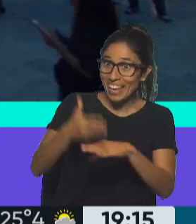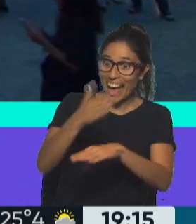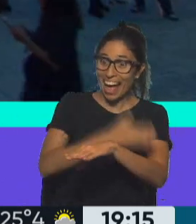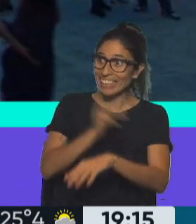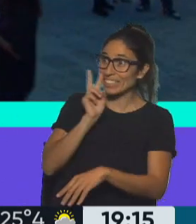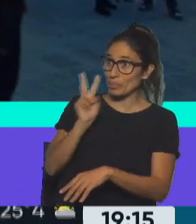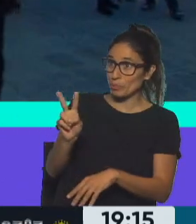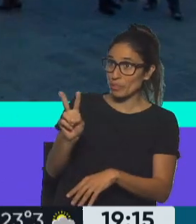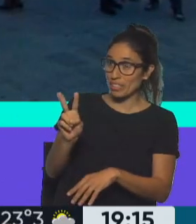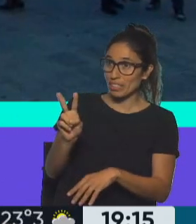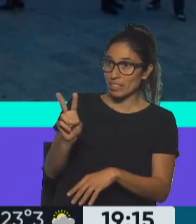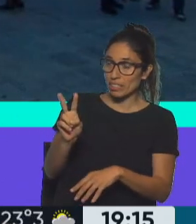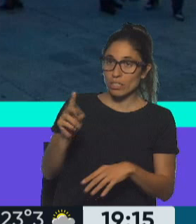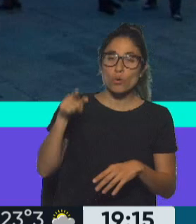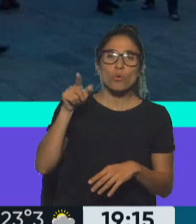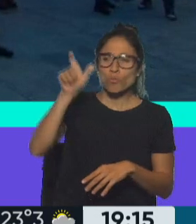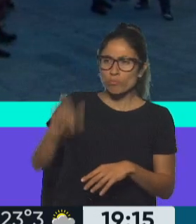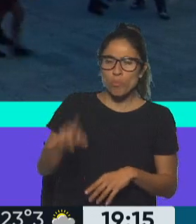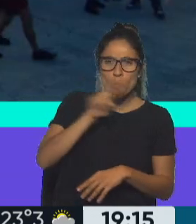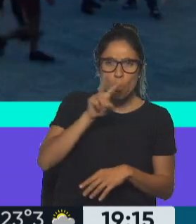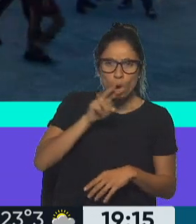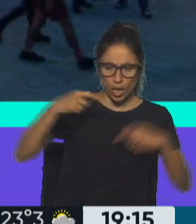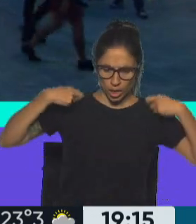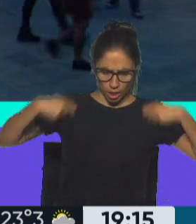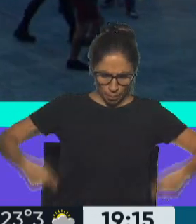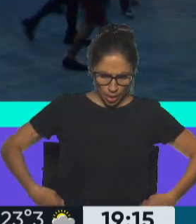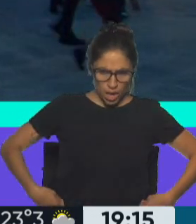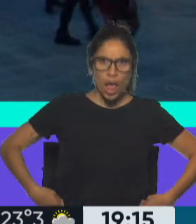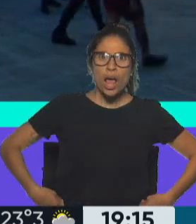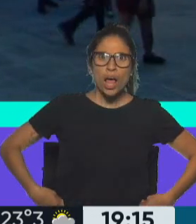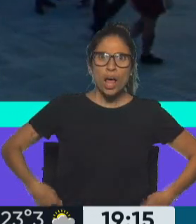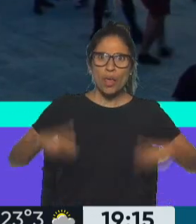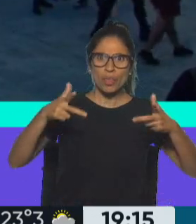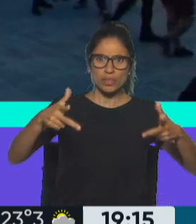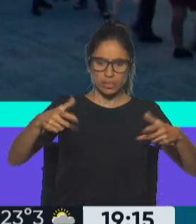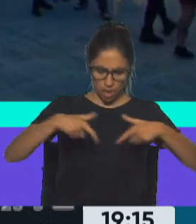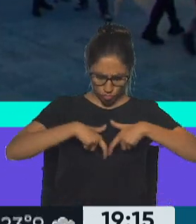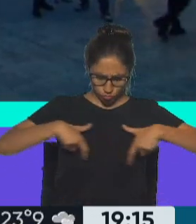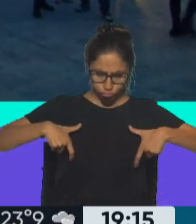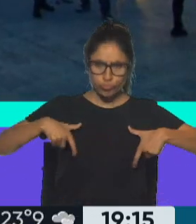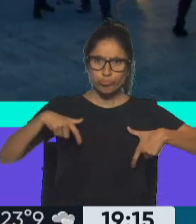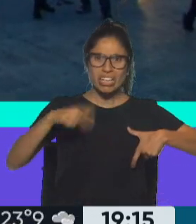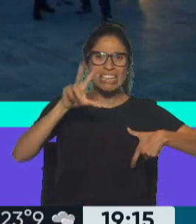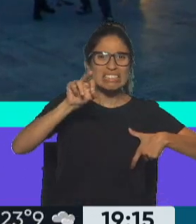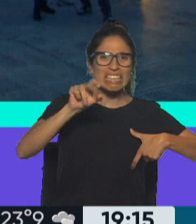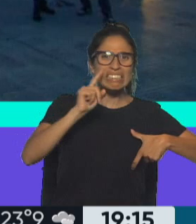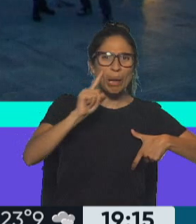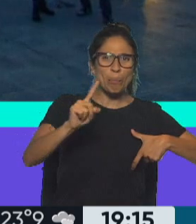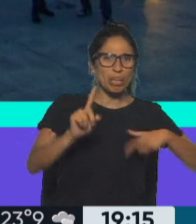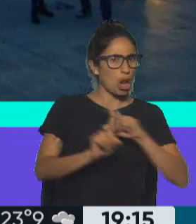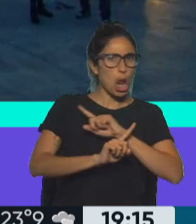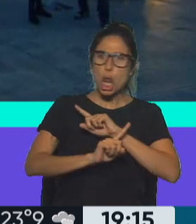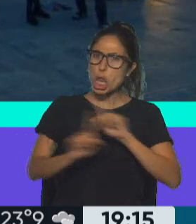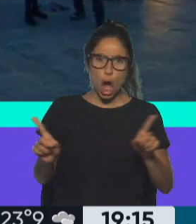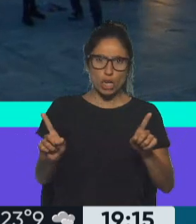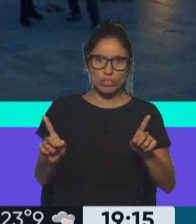inocentes. Era una provocación tremenda en el día, en la fecha, ¿no? Entonces, la idea del deslegitimar,